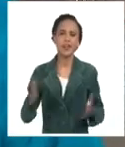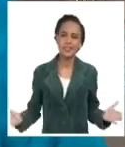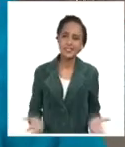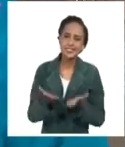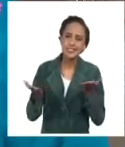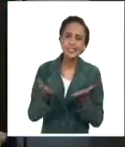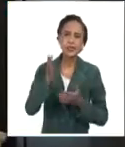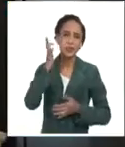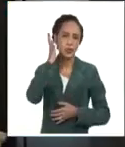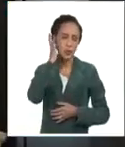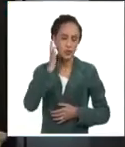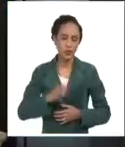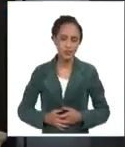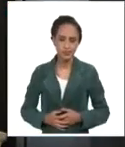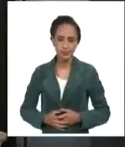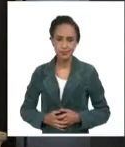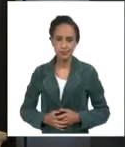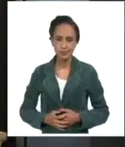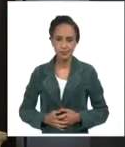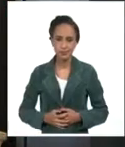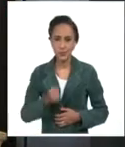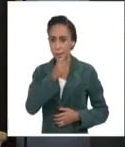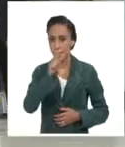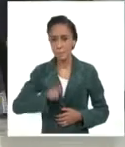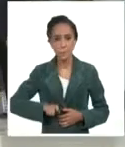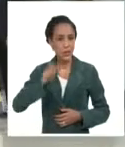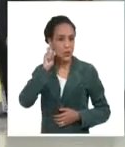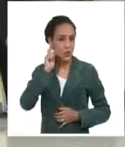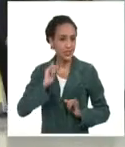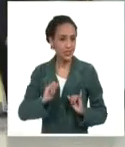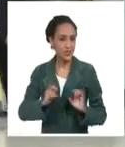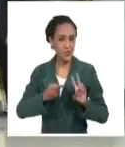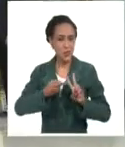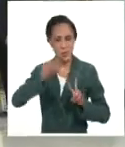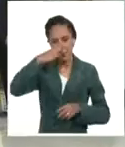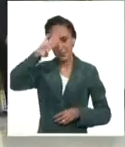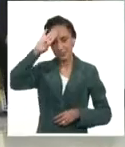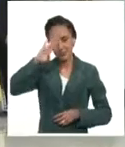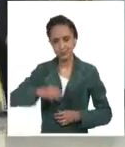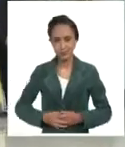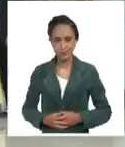del progreso de la mujer. Bárbara de As, Trabajo, Sistema Informativo de la Televisión Cubana.